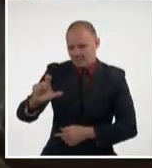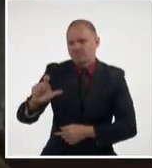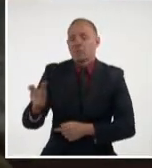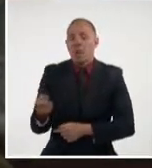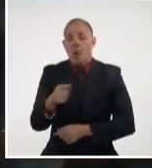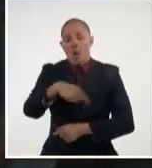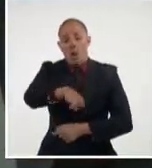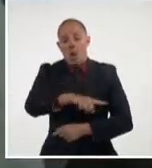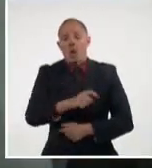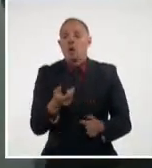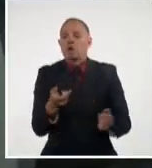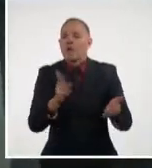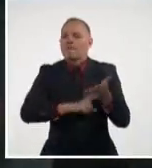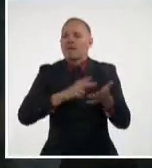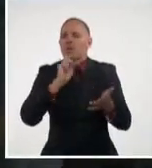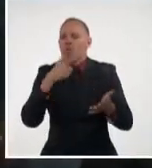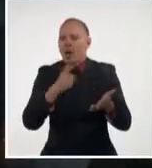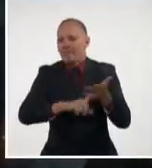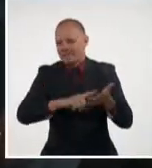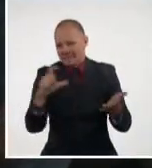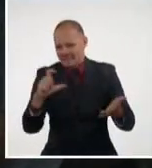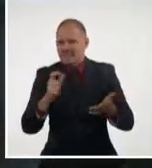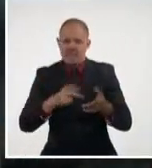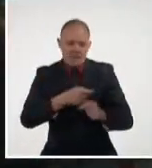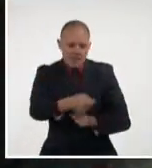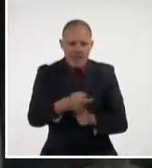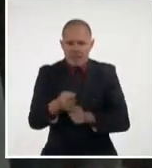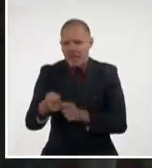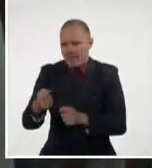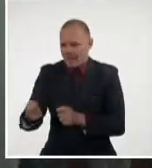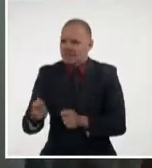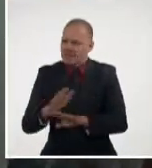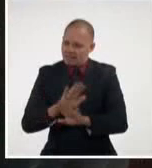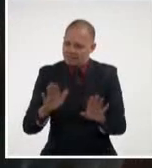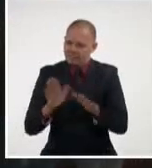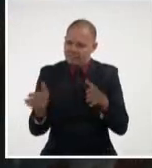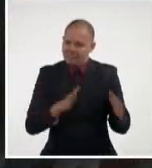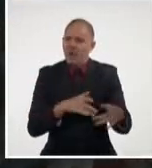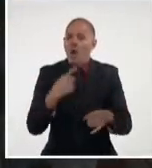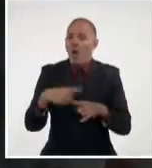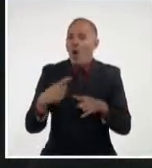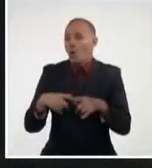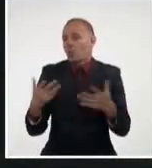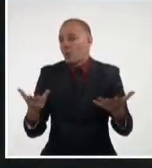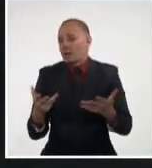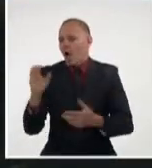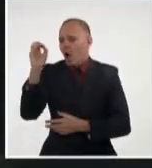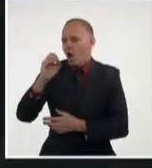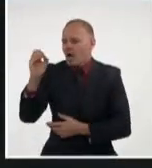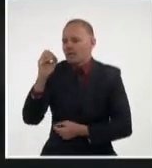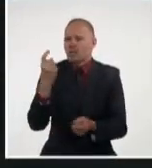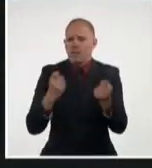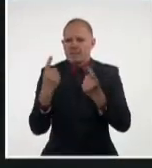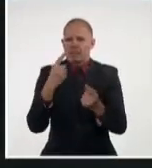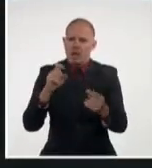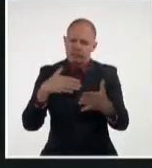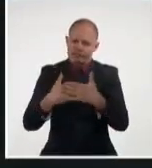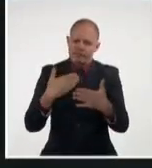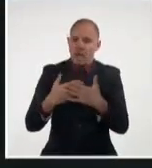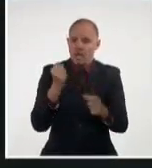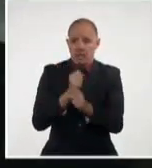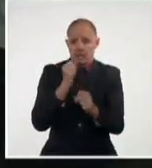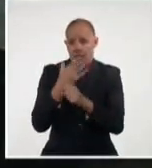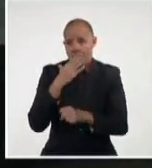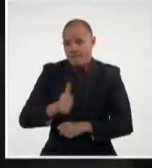nuevos integrantes de ambas organizaciones. De igual forma recibieron el agasajo los organismos y empresas más destacados de